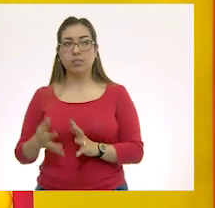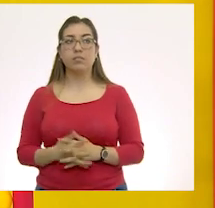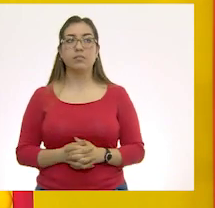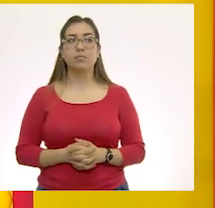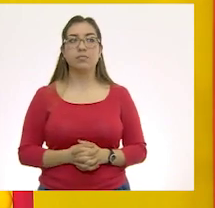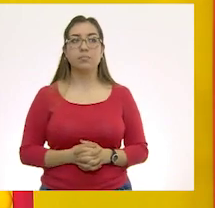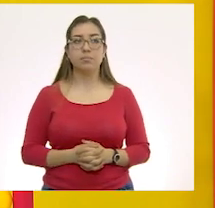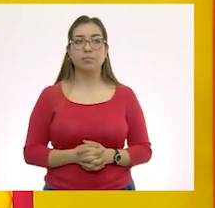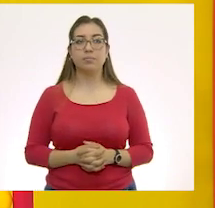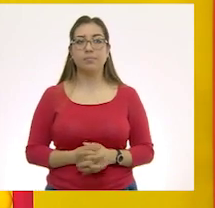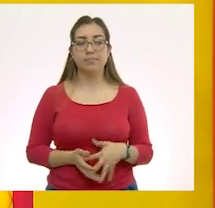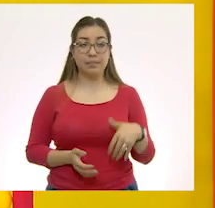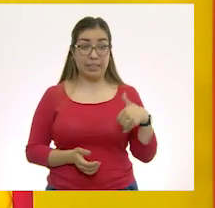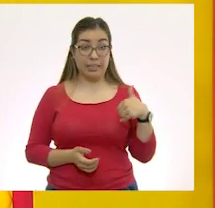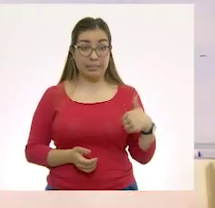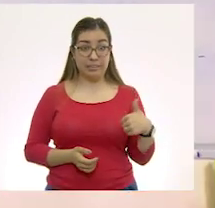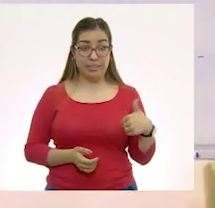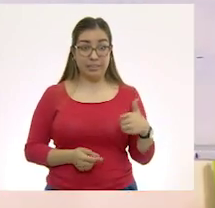asociación